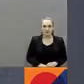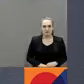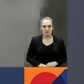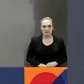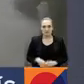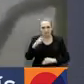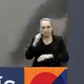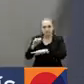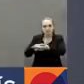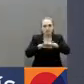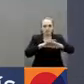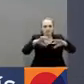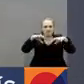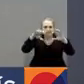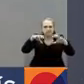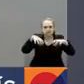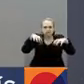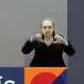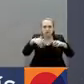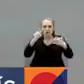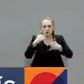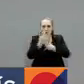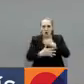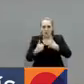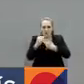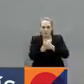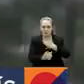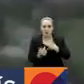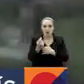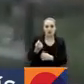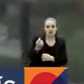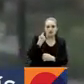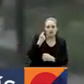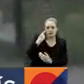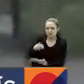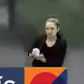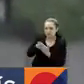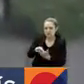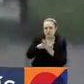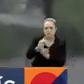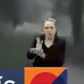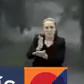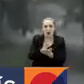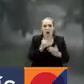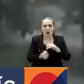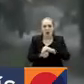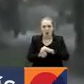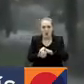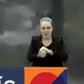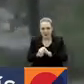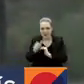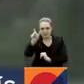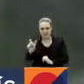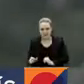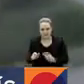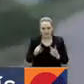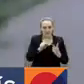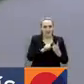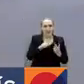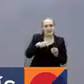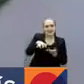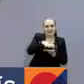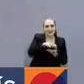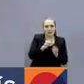Alerta por lluvias en varias regiones del país. En las últimas horas se presentaron emergencias en Aguachica, Cesar, Vélez, Santander y en